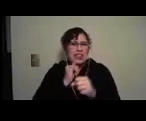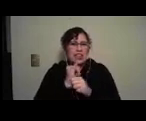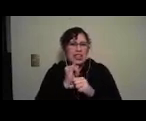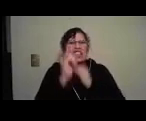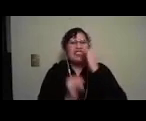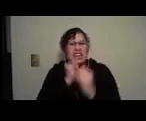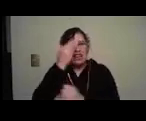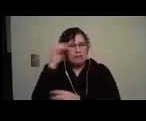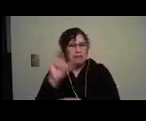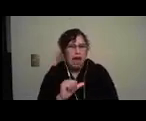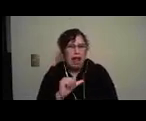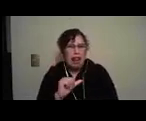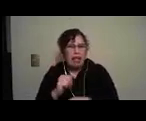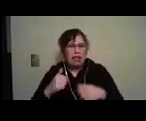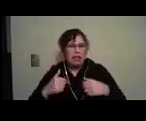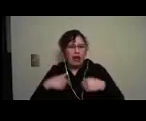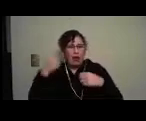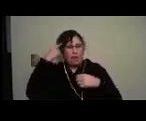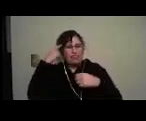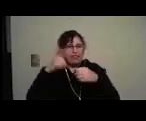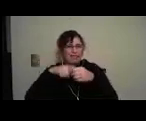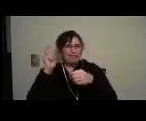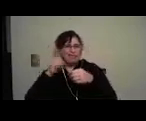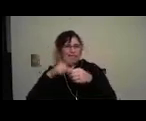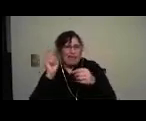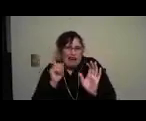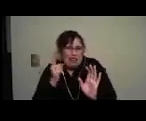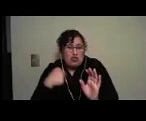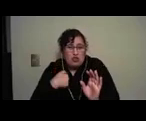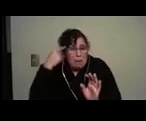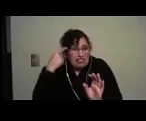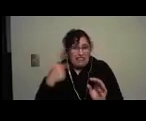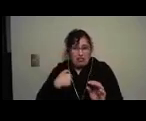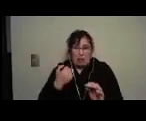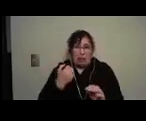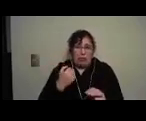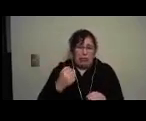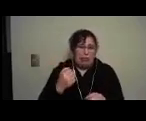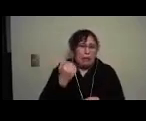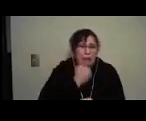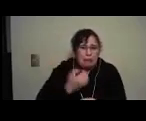mal. ¿En serio? A ver, déjame ver.